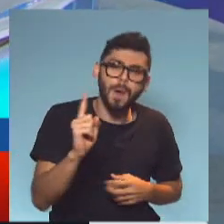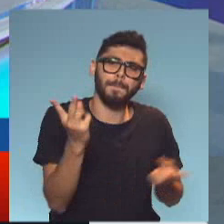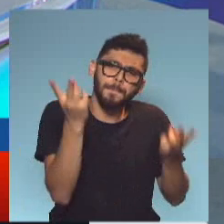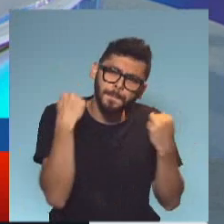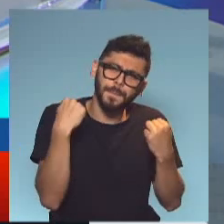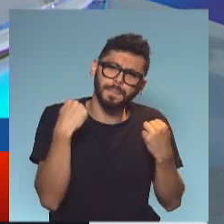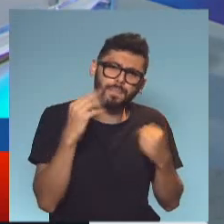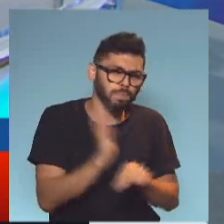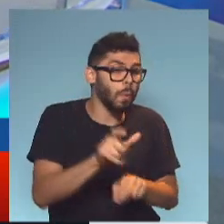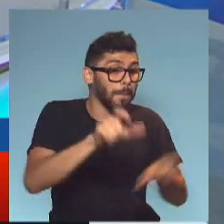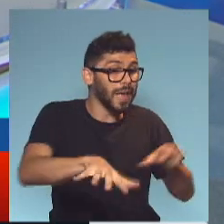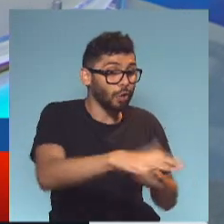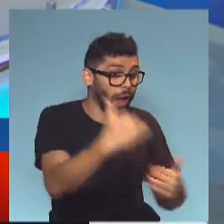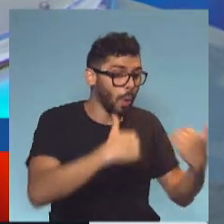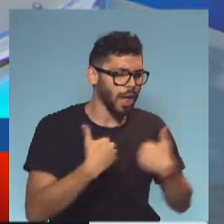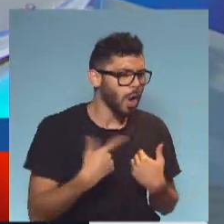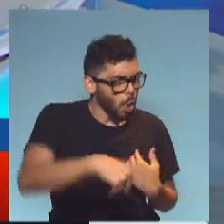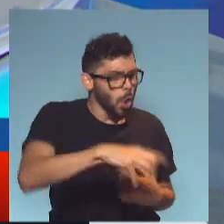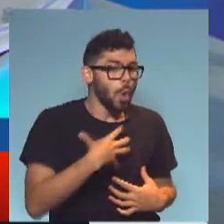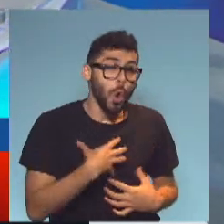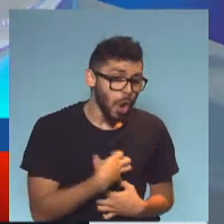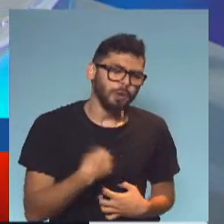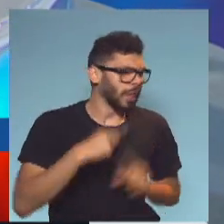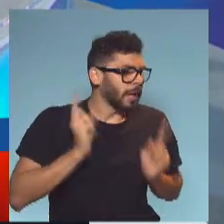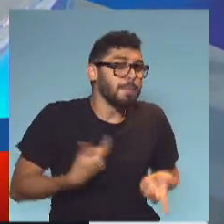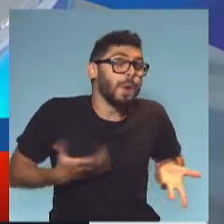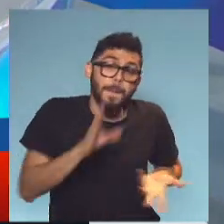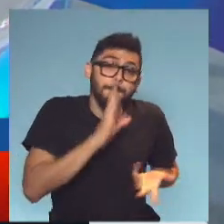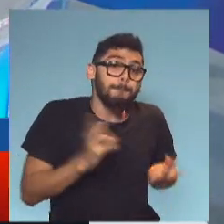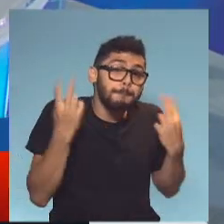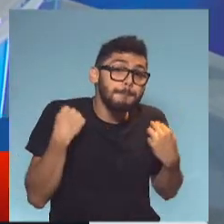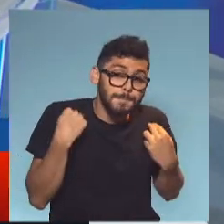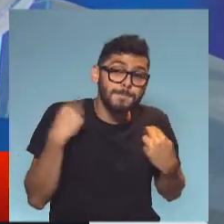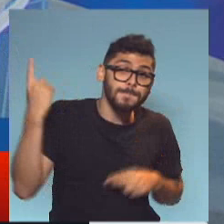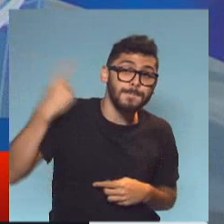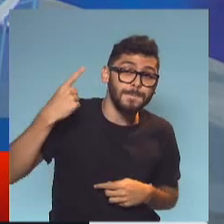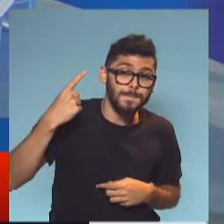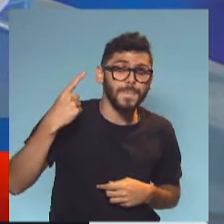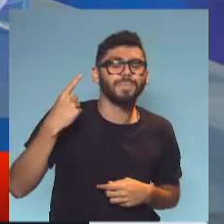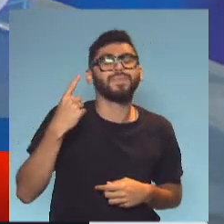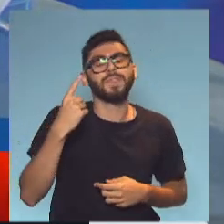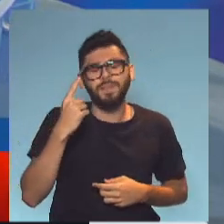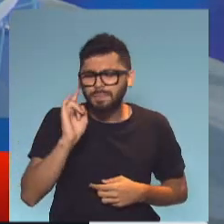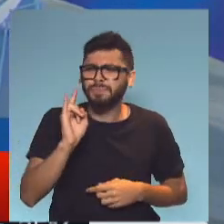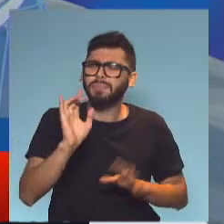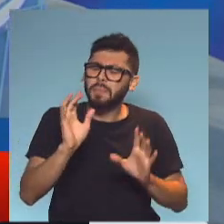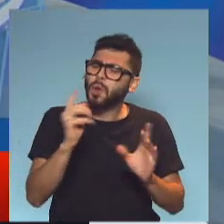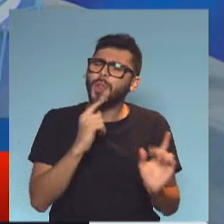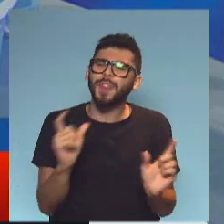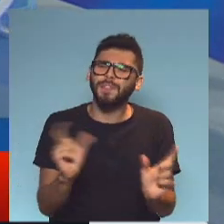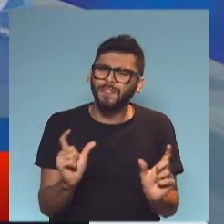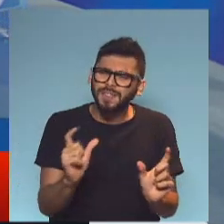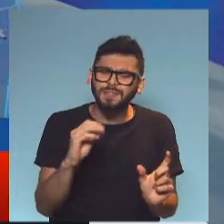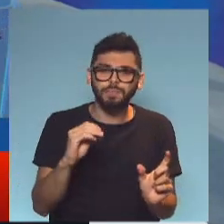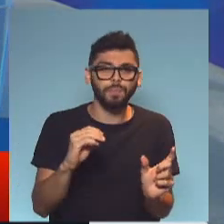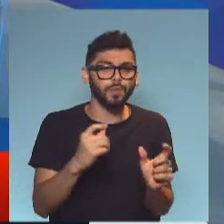con ustedes, los apoyamos en su bronca, pero no nos queda otra. No, de hecho, si vos ves las diferencias, Ari, lo que ves es esta idea de, bueno, sí,